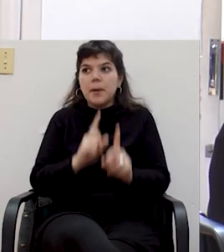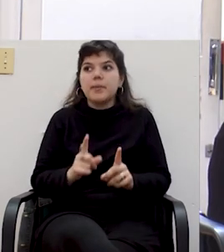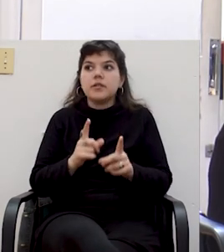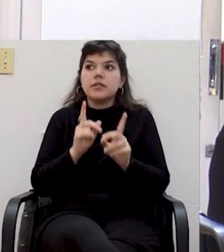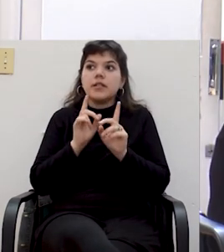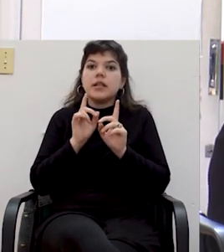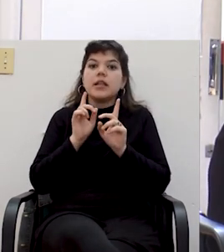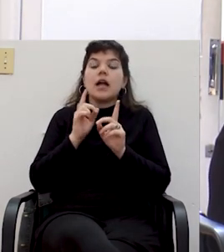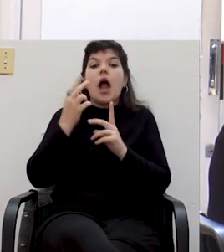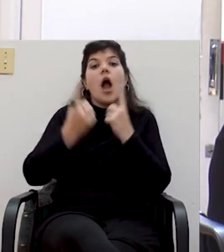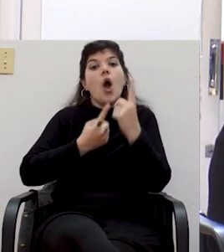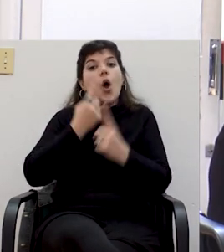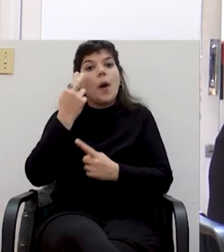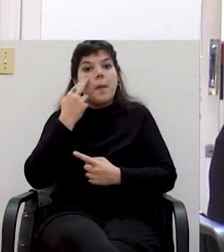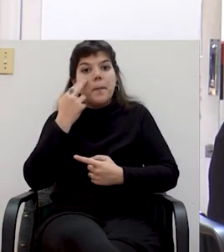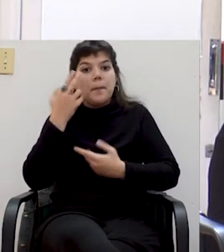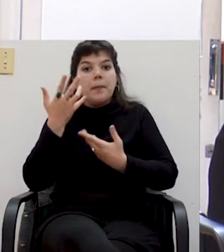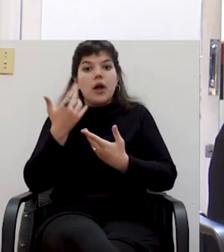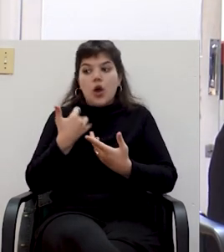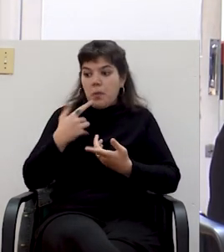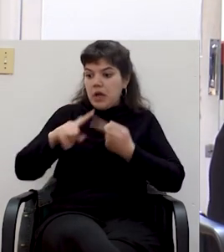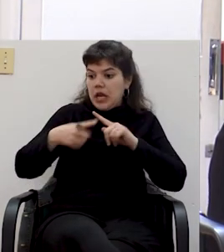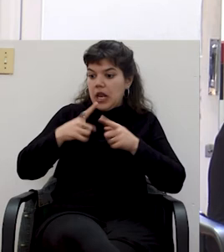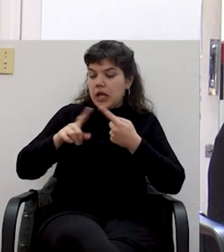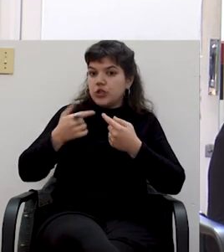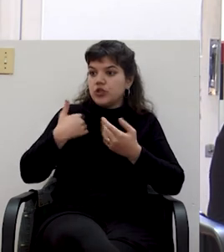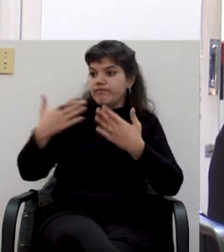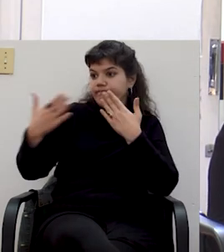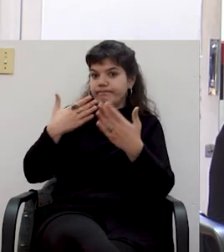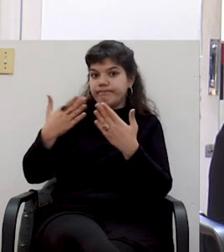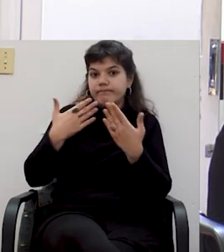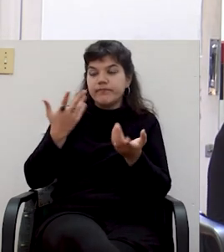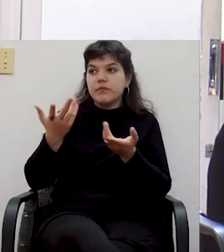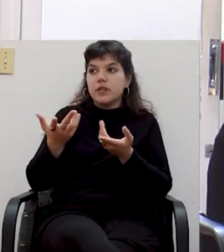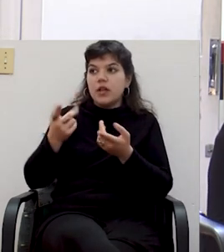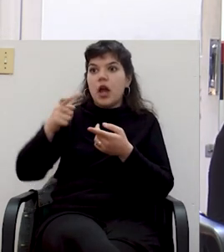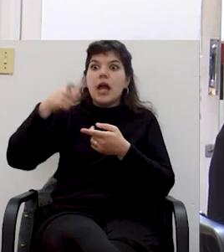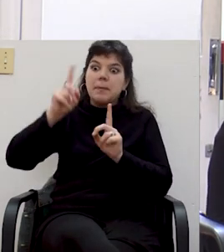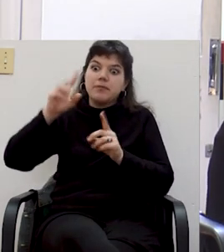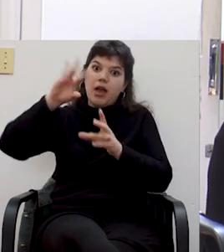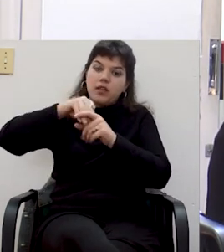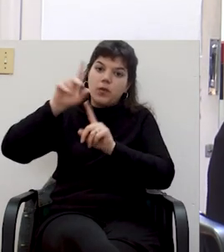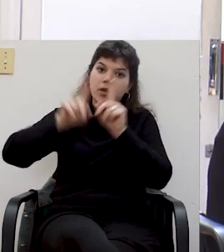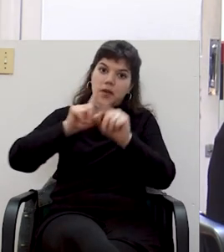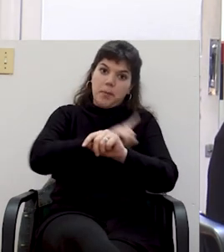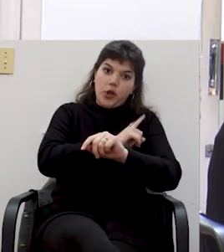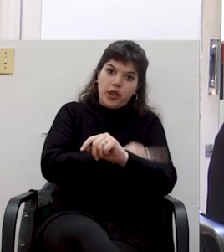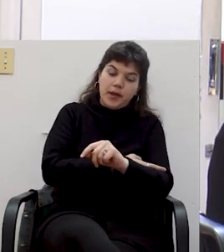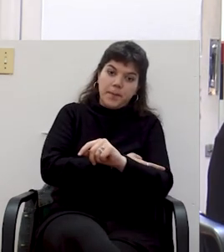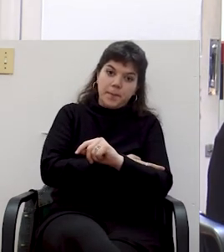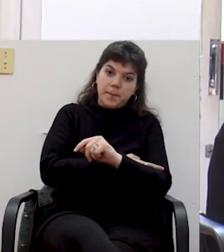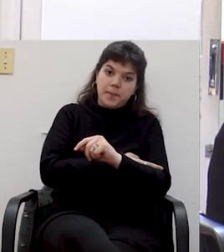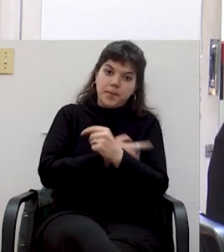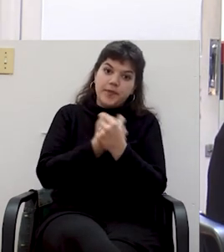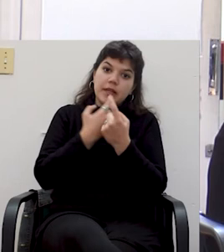tenemos problemas en relación a cómo nos relacionamos y cómo se ejerce poder en la universidad. Y